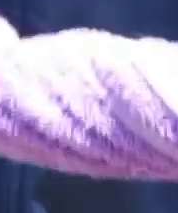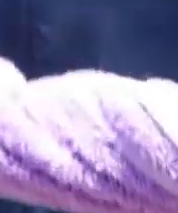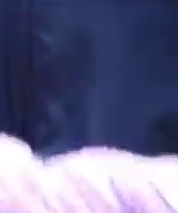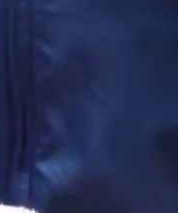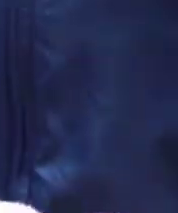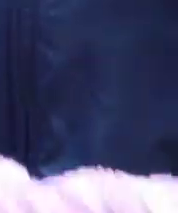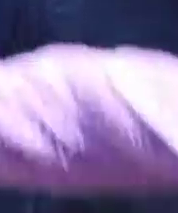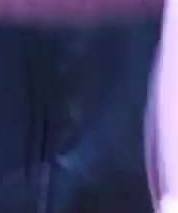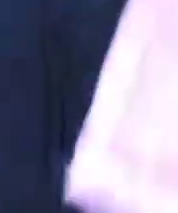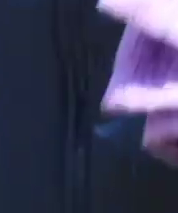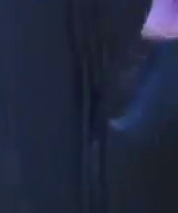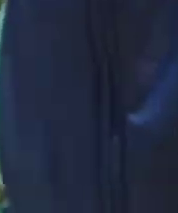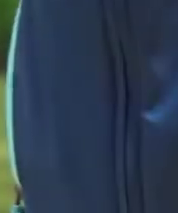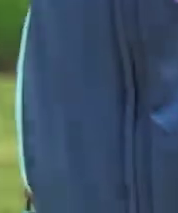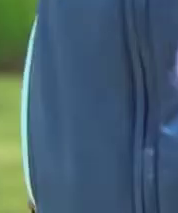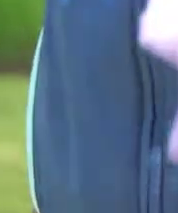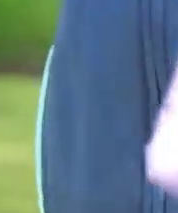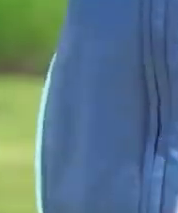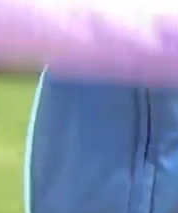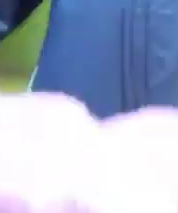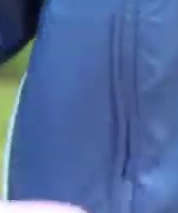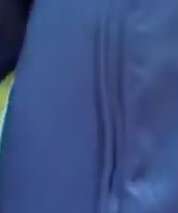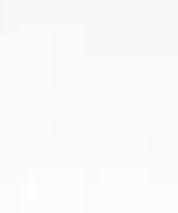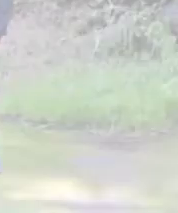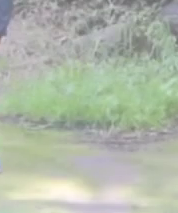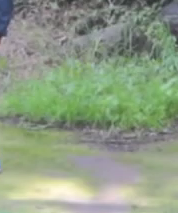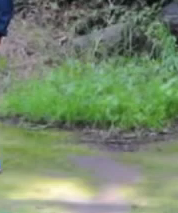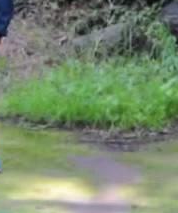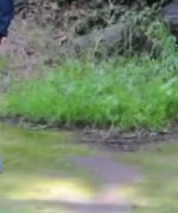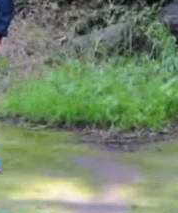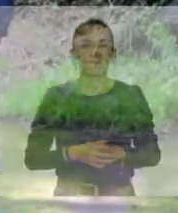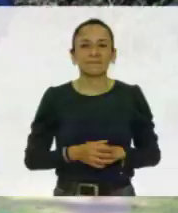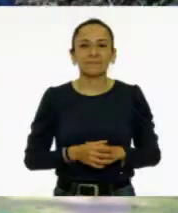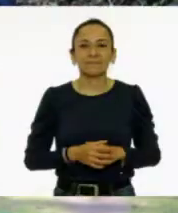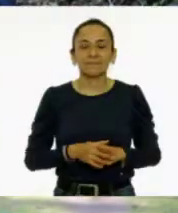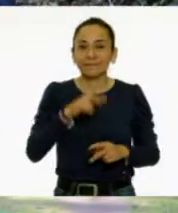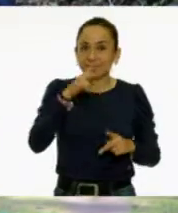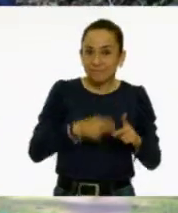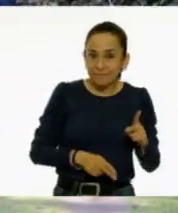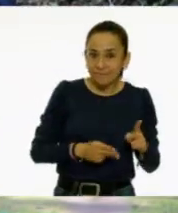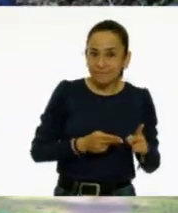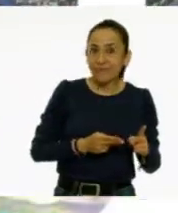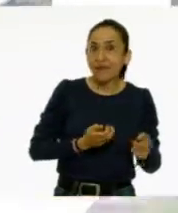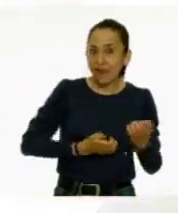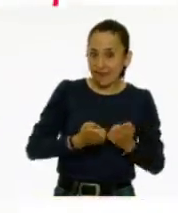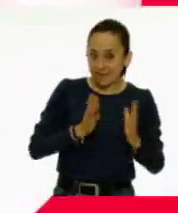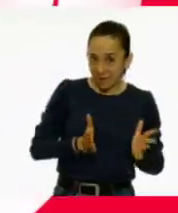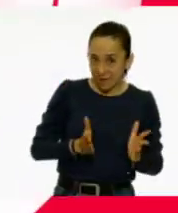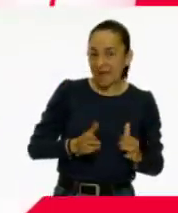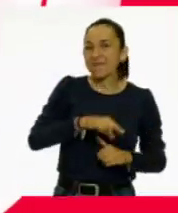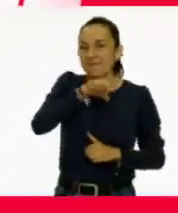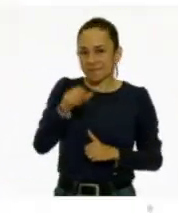más, bajamos un poquito más. Y después de cada pausa, activa tu mente.